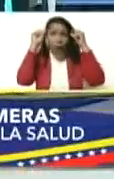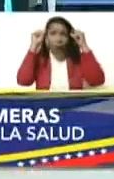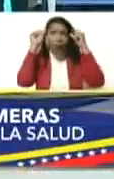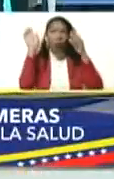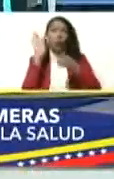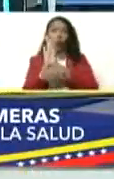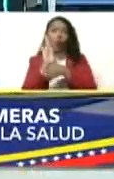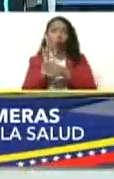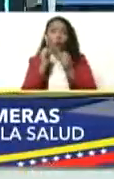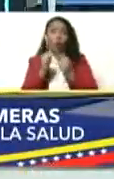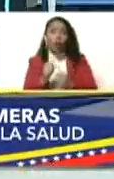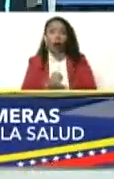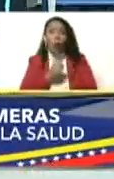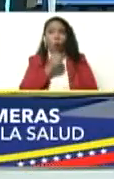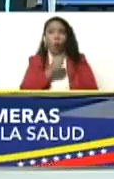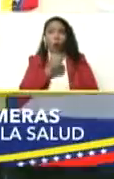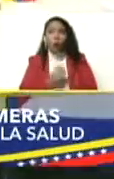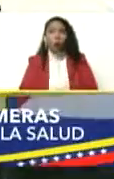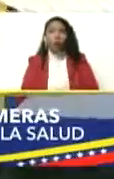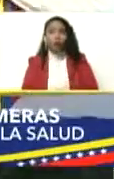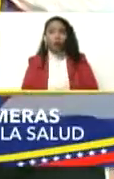de adultos.